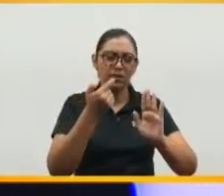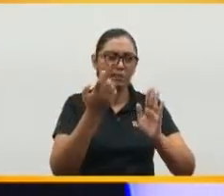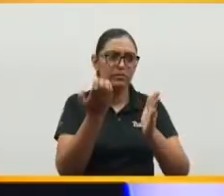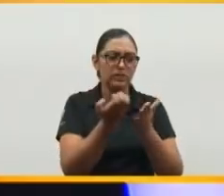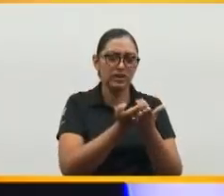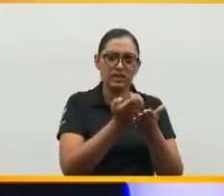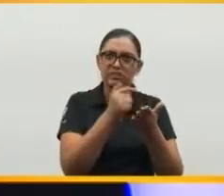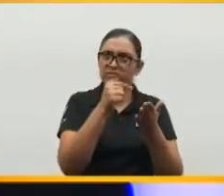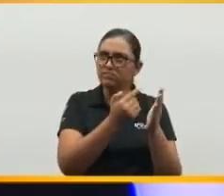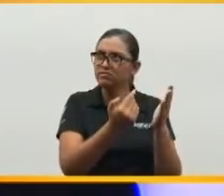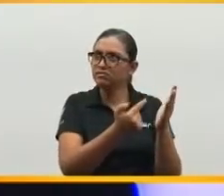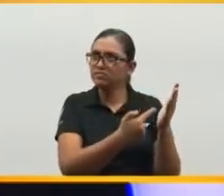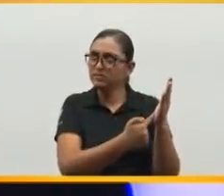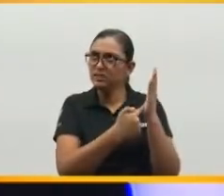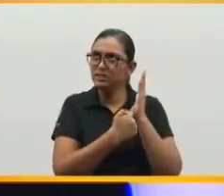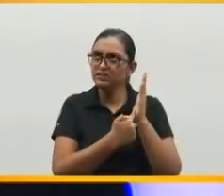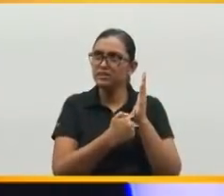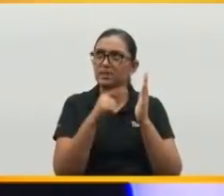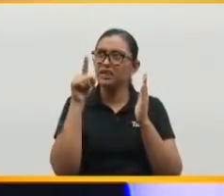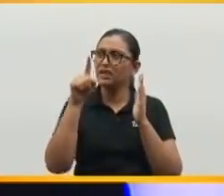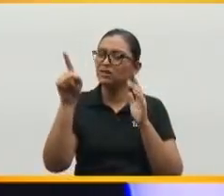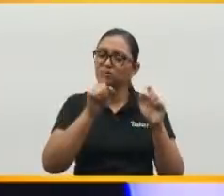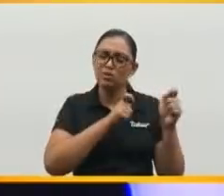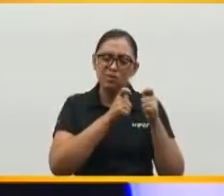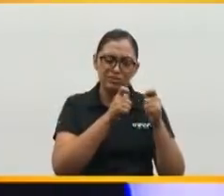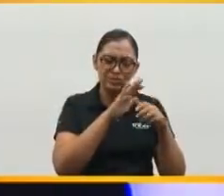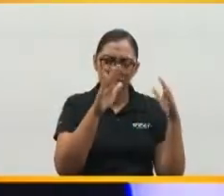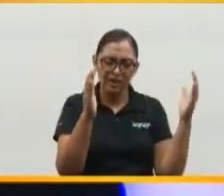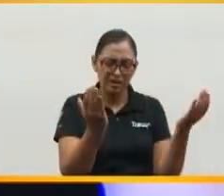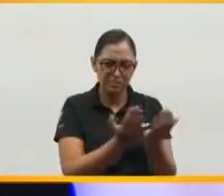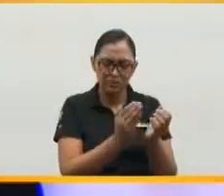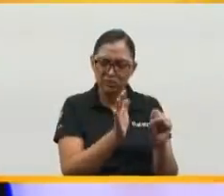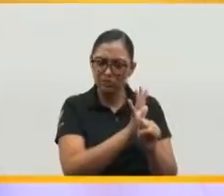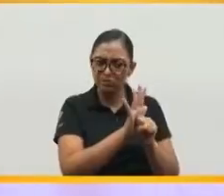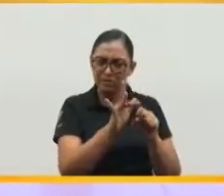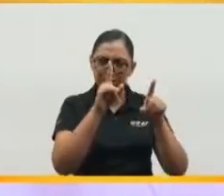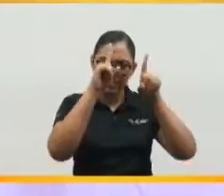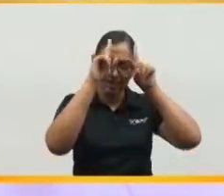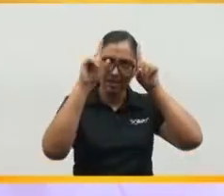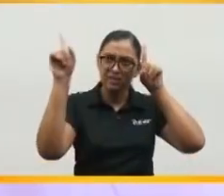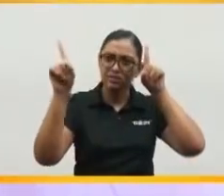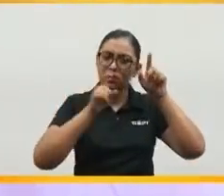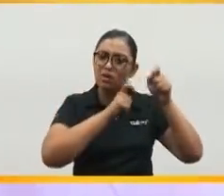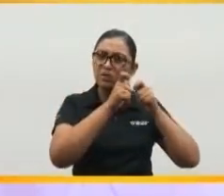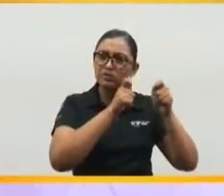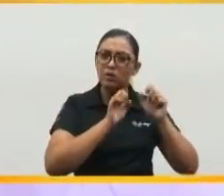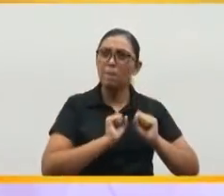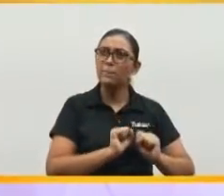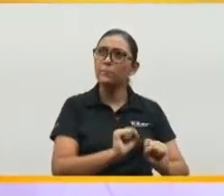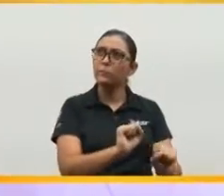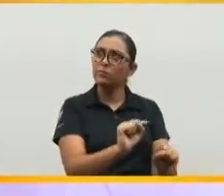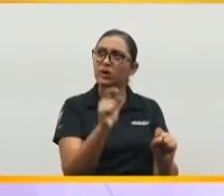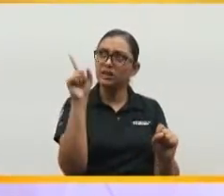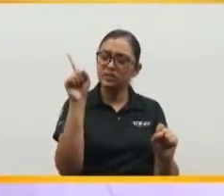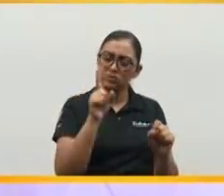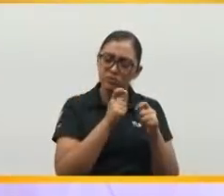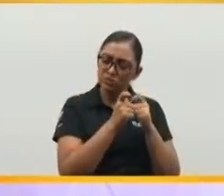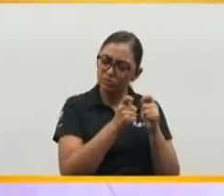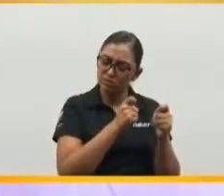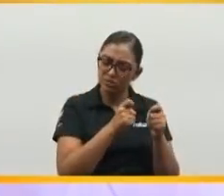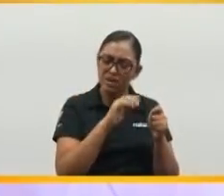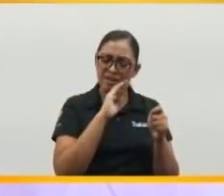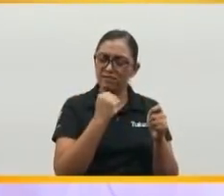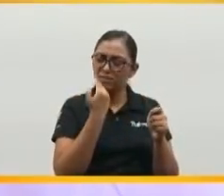poder sobre la naturaleza, sobre los demonios, sobre la enfermedad y aún sobre la muerte. Vivifica a cada persona que está acá,